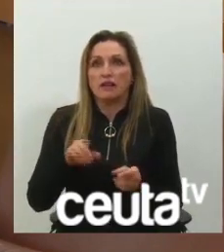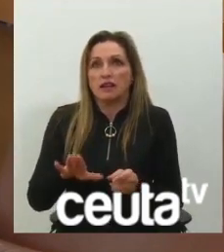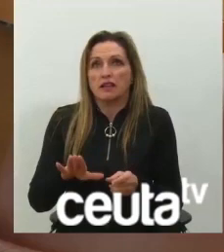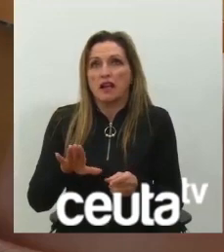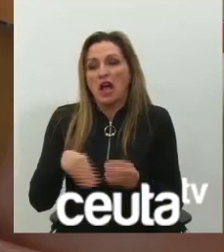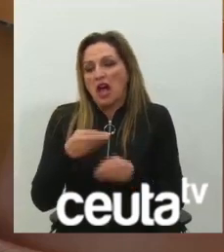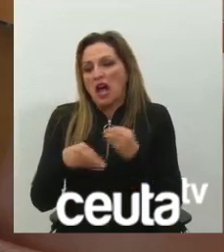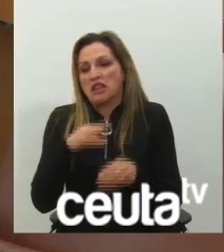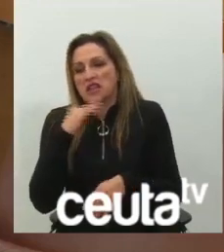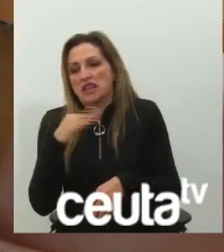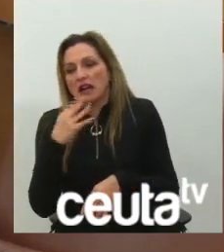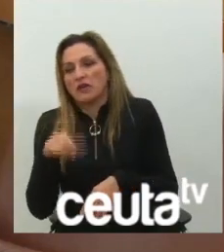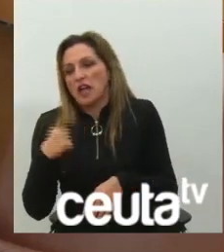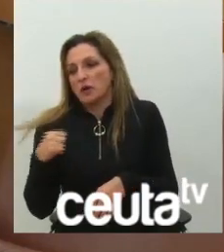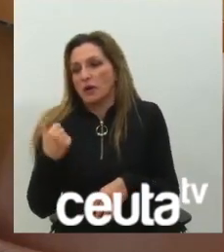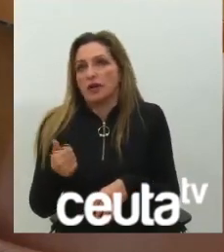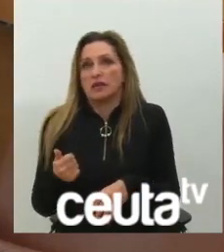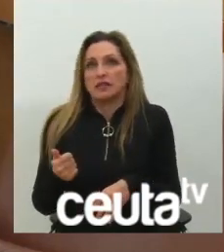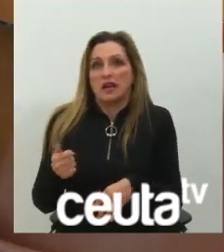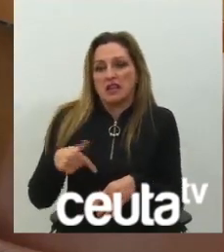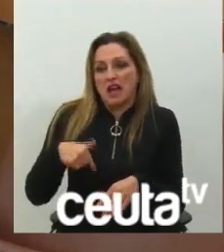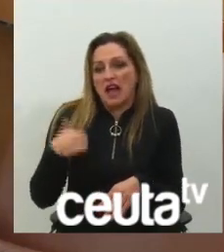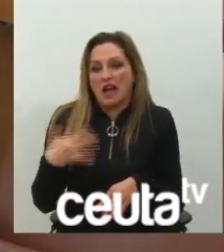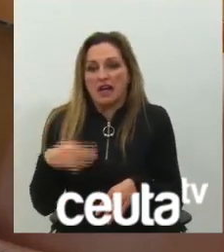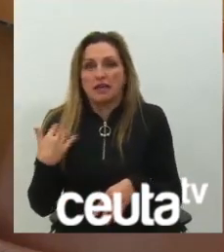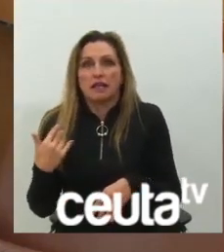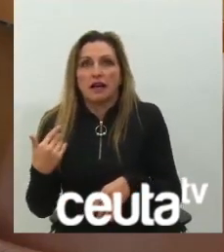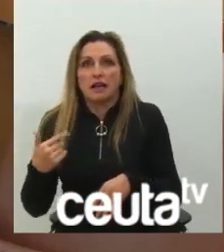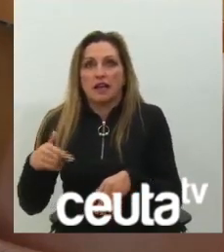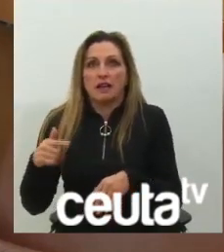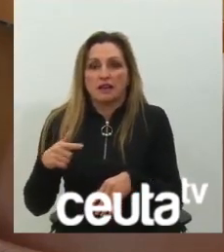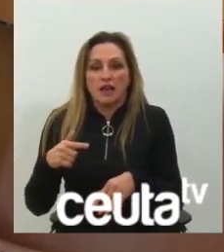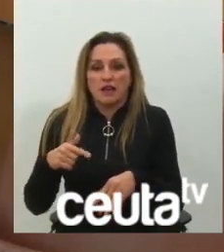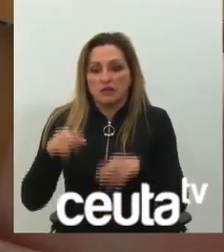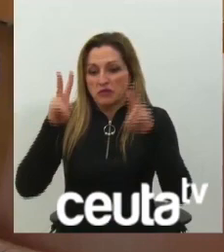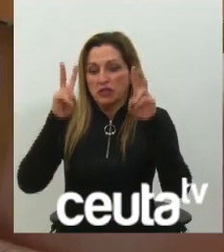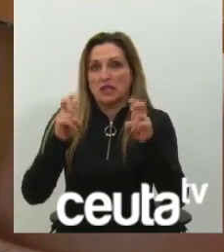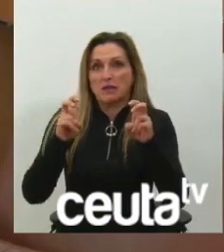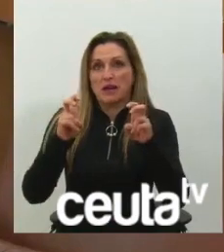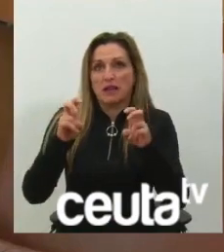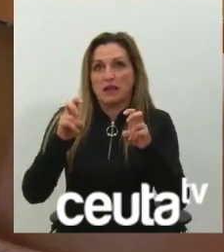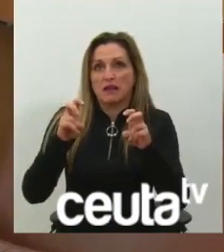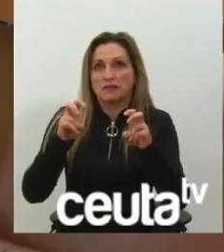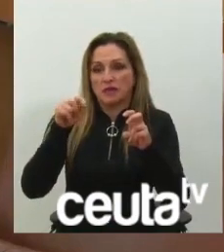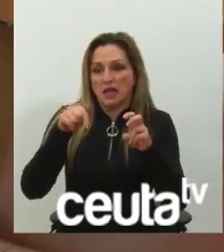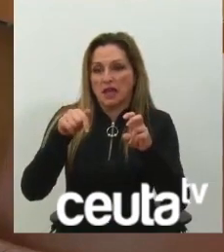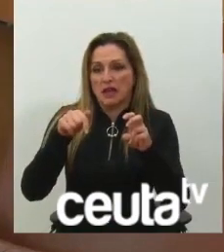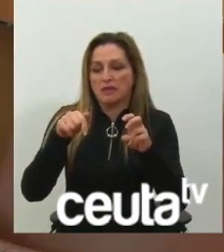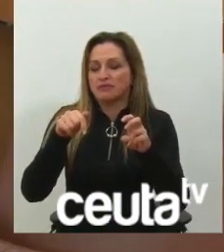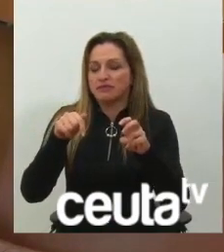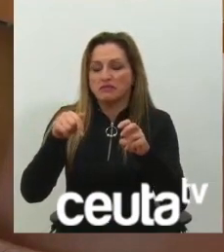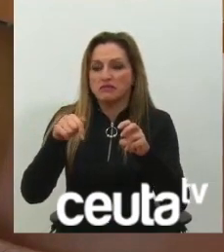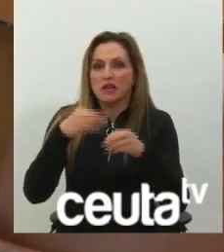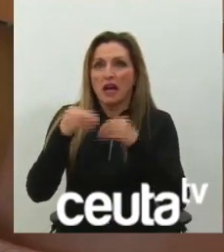y aunque aprovechen pues que el pisuerga pasa por valladolid para hablar de cosas que no vienen a cuento y están previstas deberían